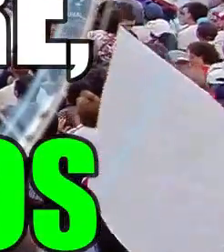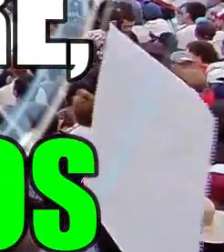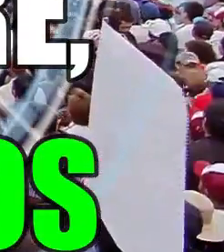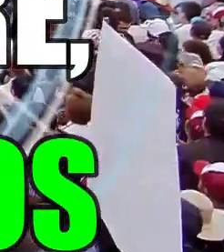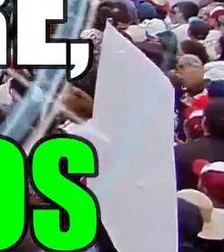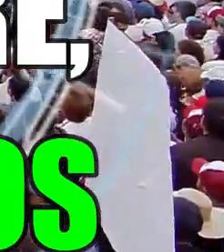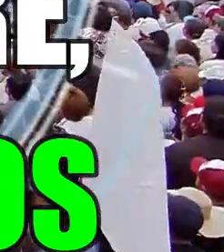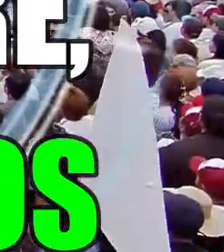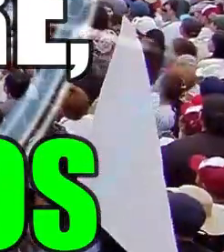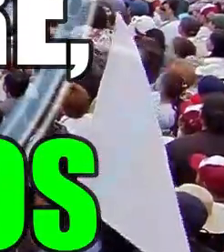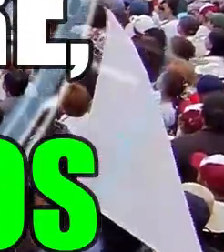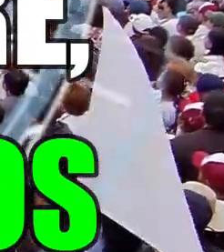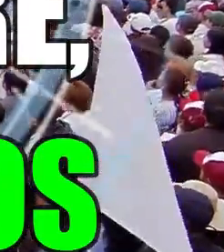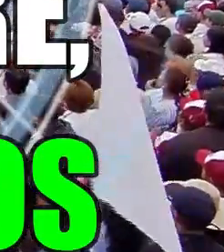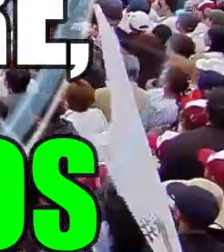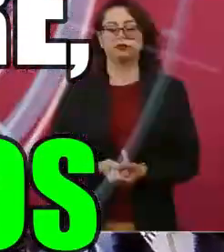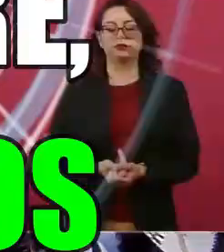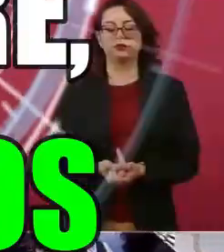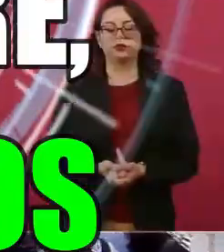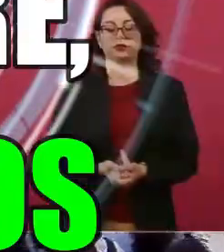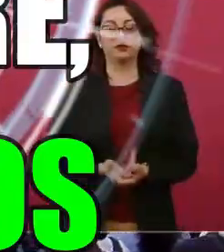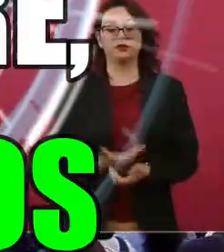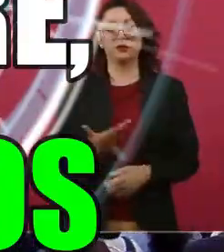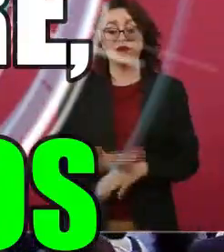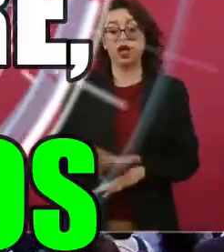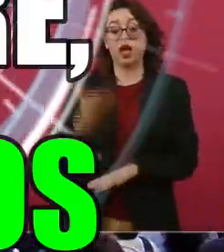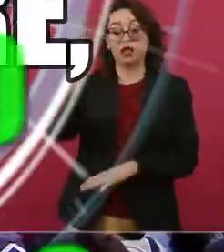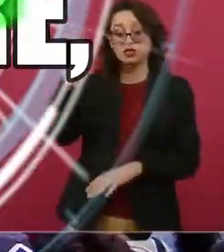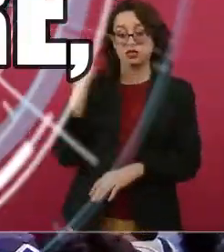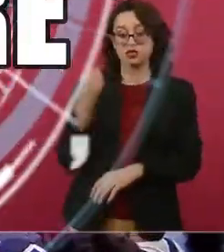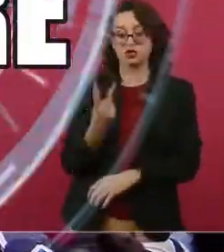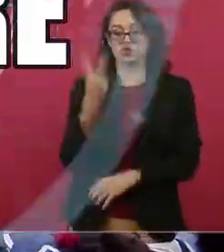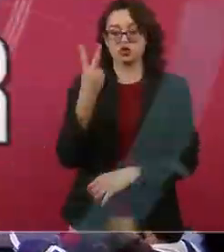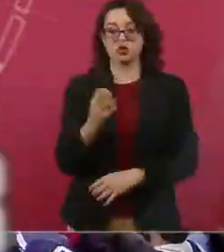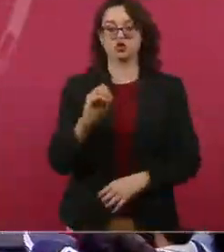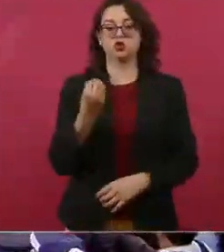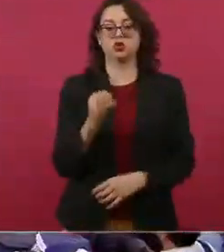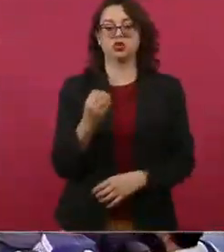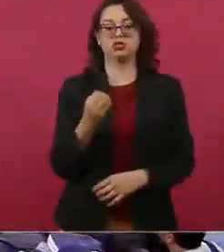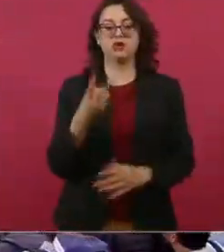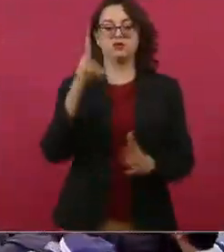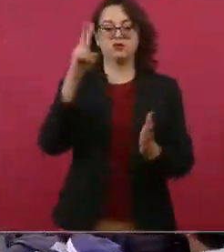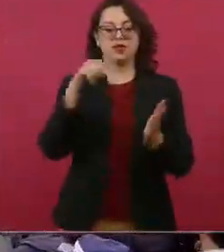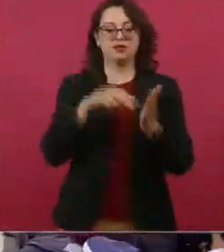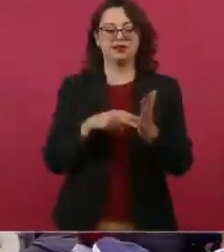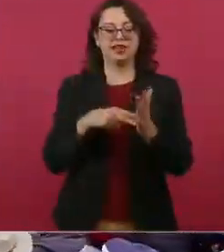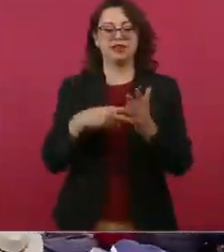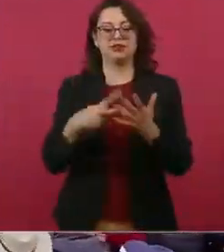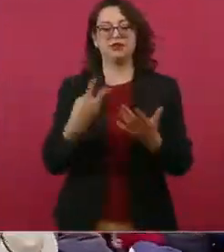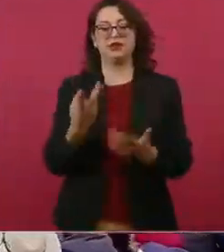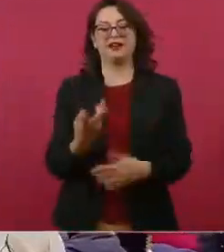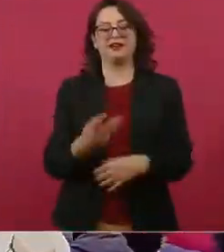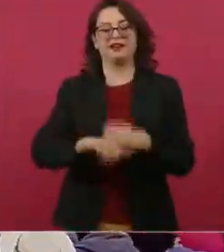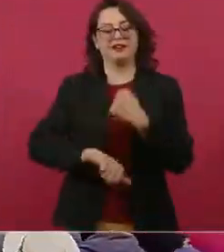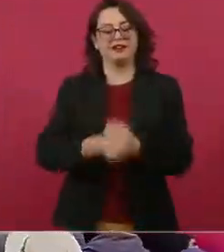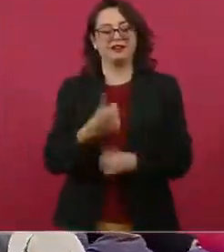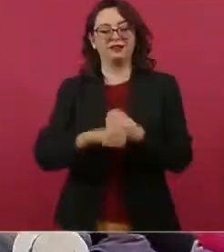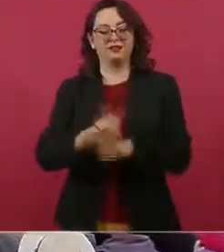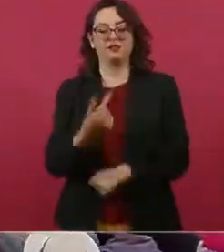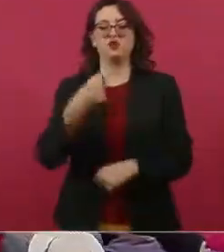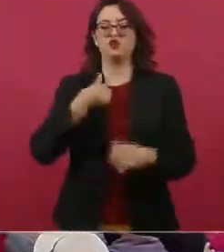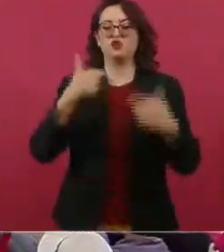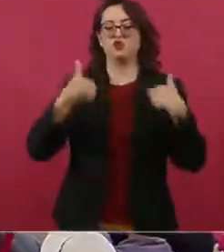honor de tomar la palabra a nombre de los jóvenes que se sumaban a nuestro movimiento. Era la